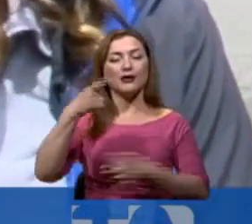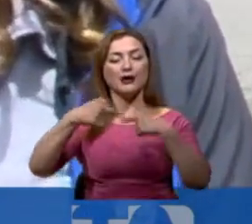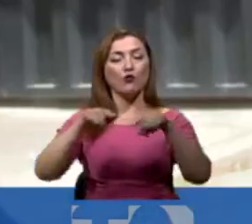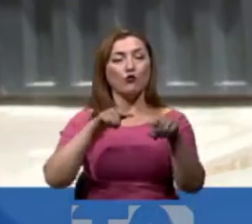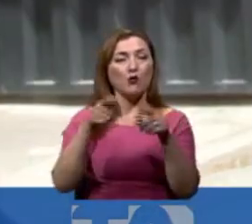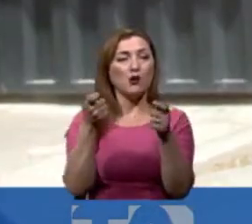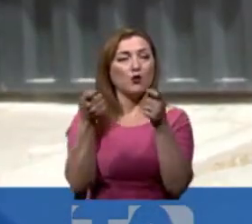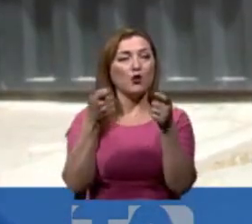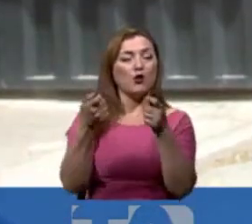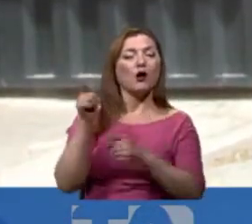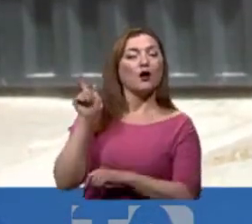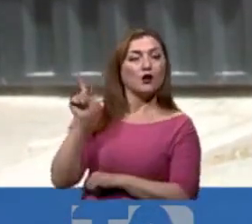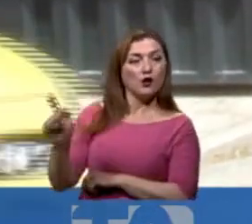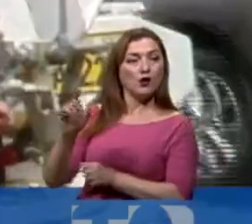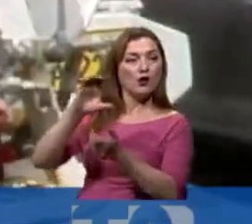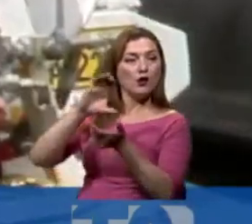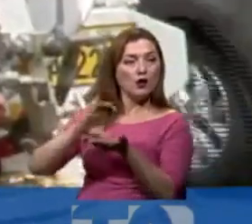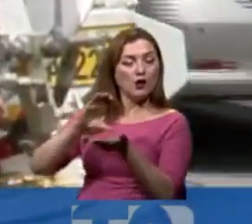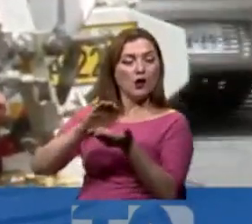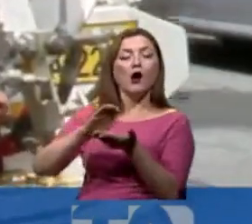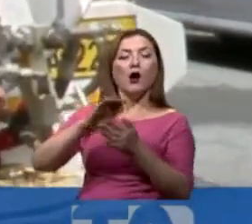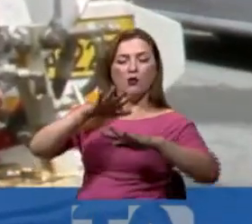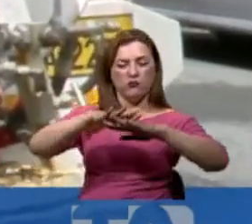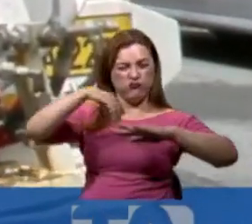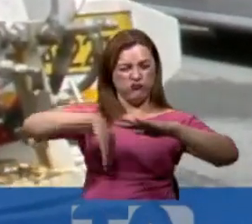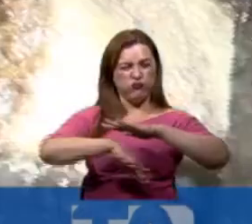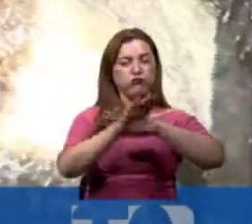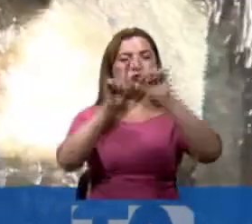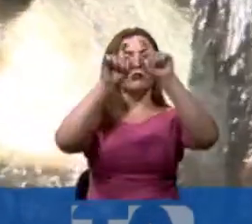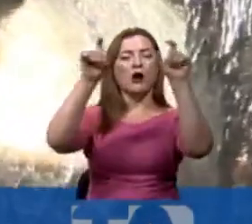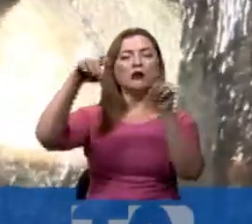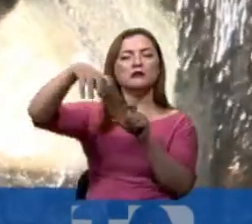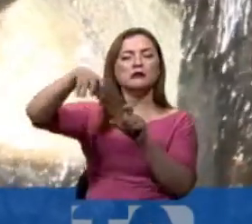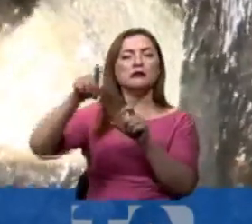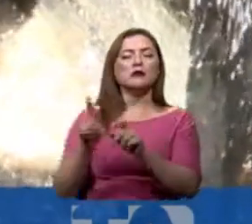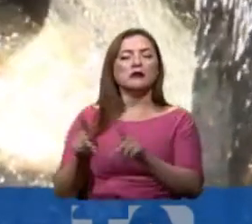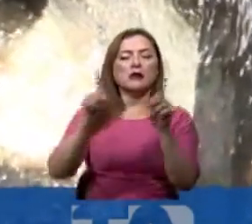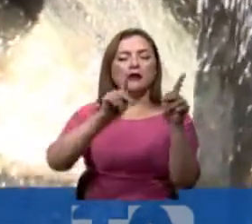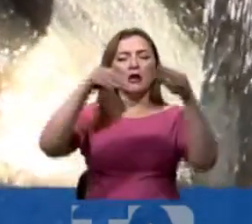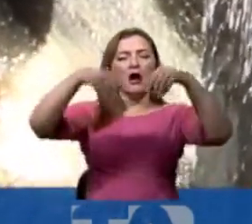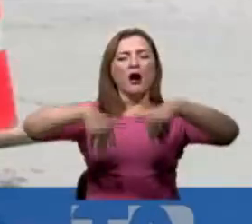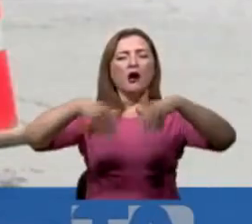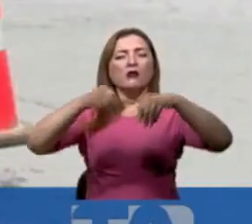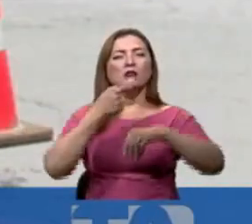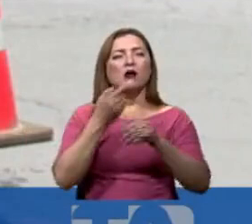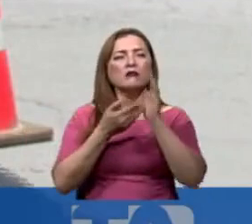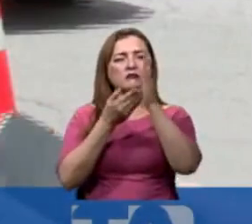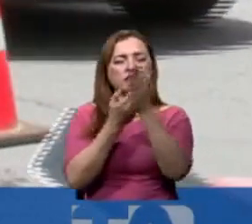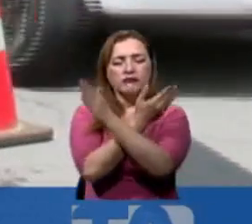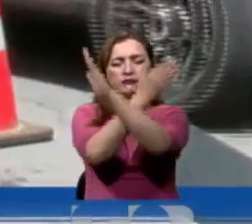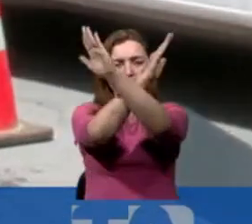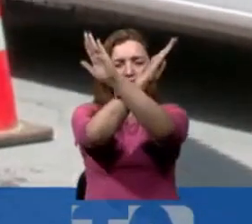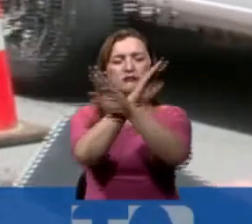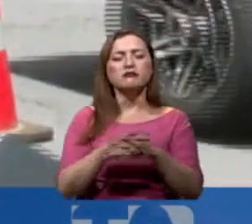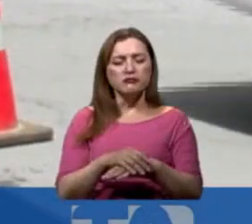de operaciones del Centro de Alcantarillado EMAPS, señala que estas operaciones forman parte del plan lluvias. Prevenir